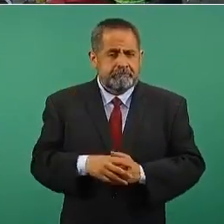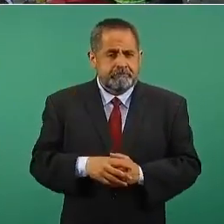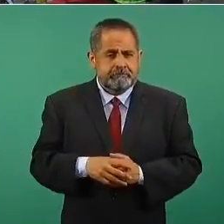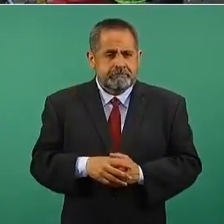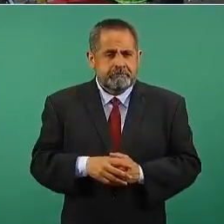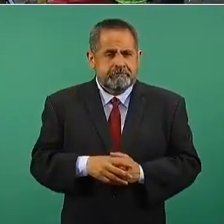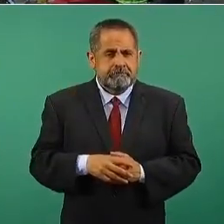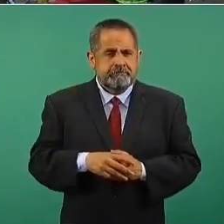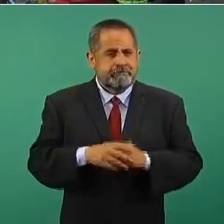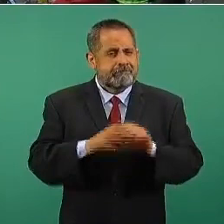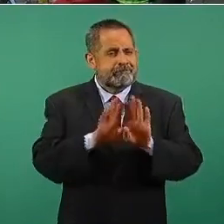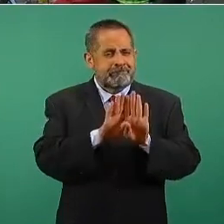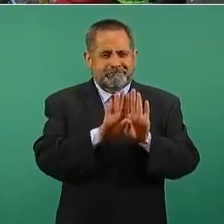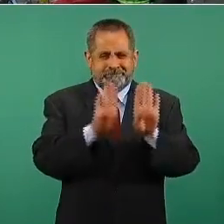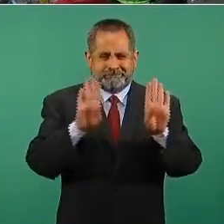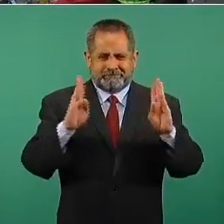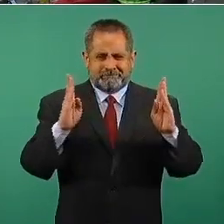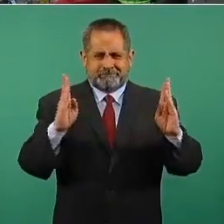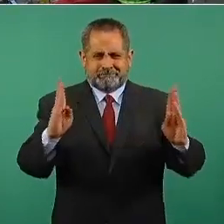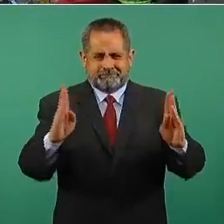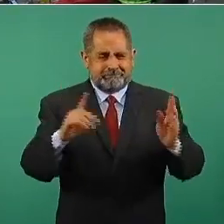una parte de la valla